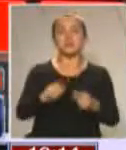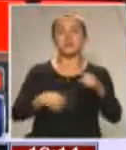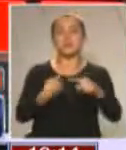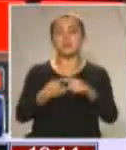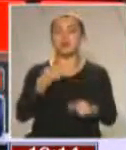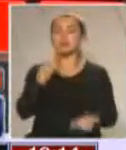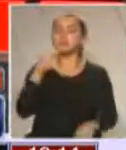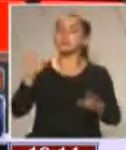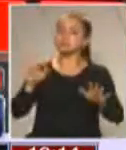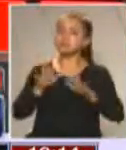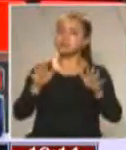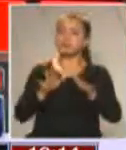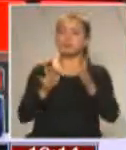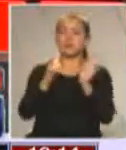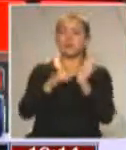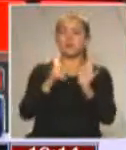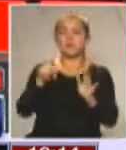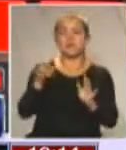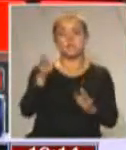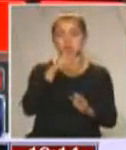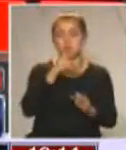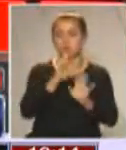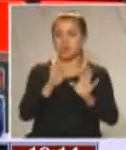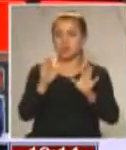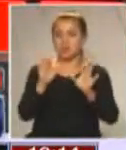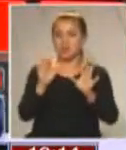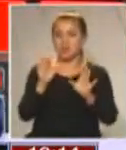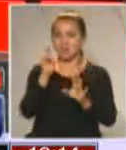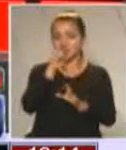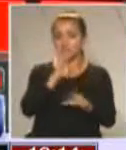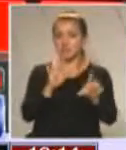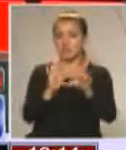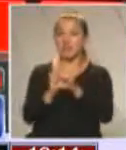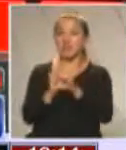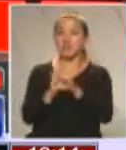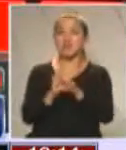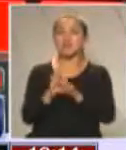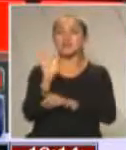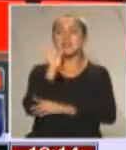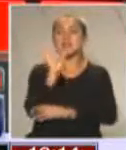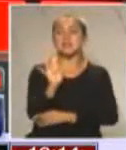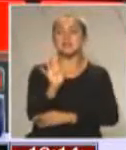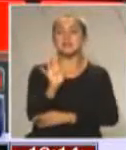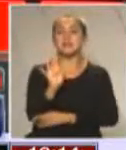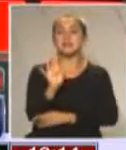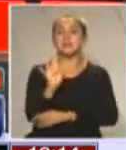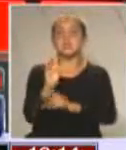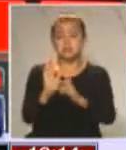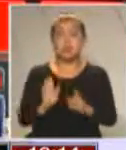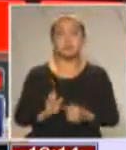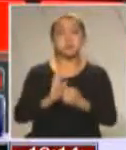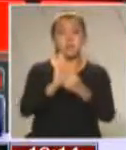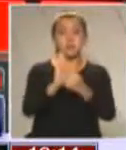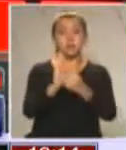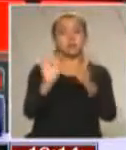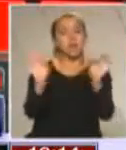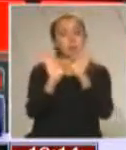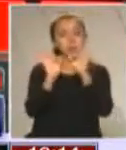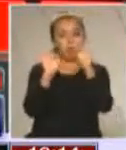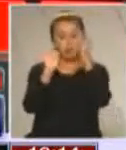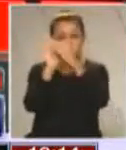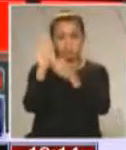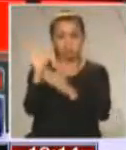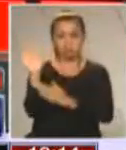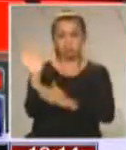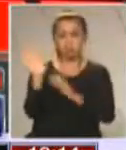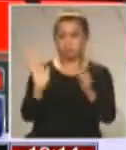enfatizando mucho en el punto de que aquí no hay nada irregular y planteando de que finalmente se va a presentar en detalle, por ejemplo, todo lo que